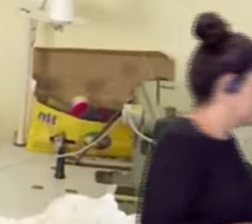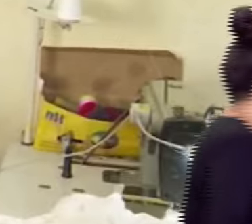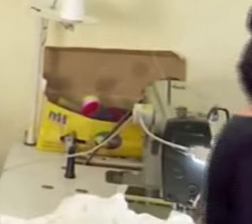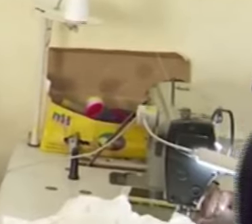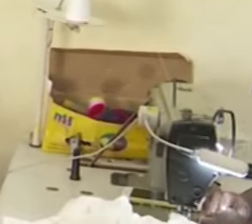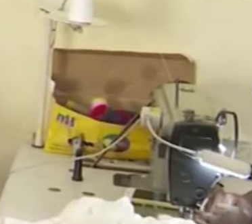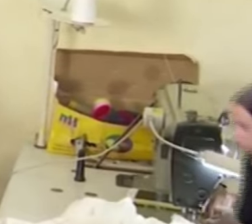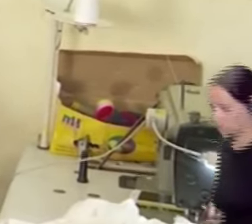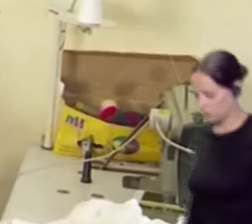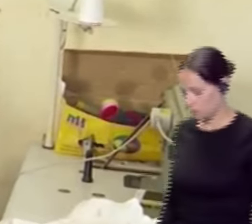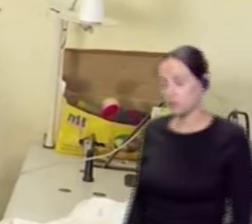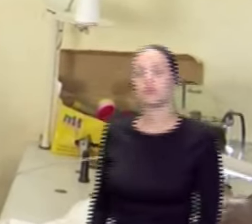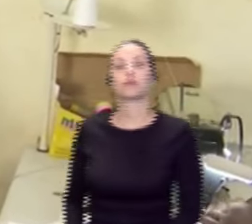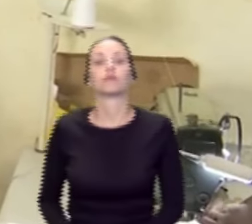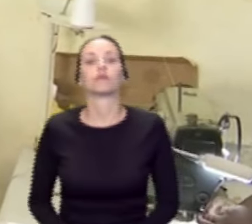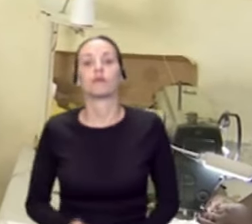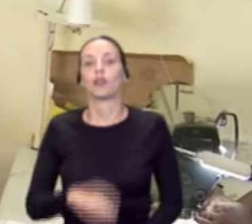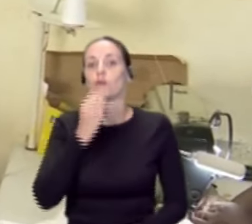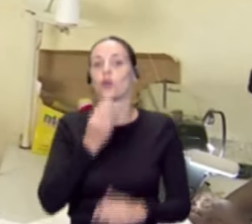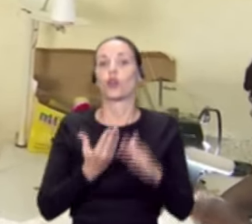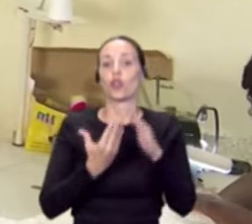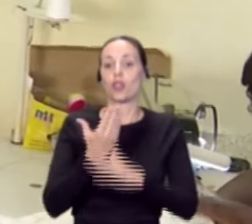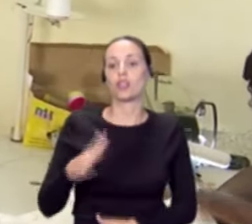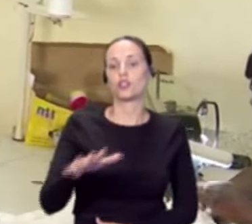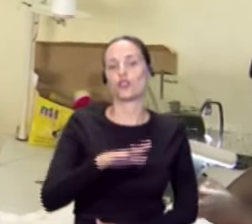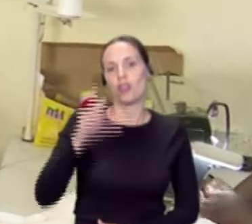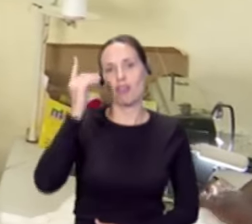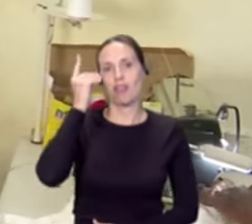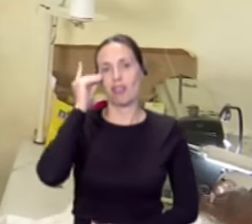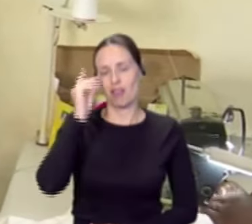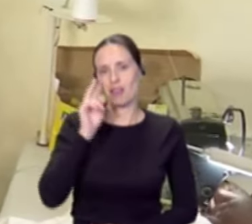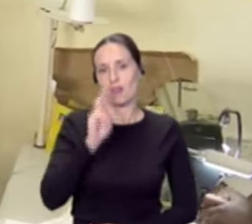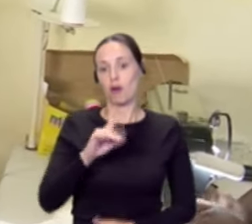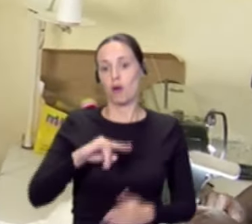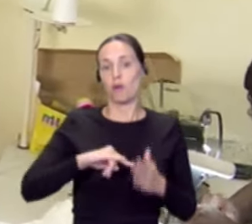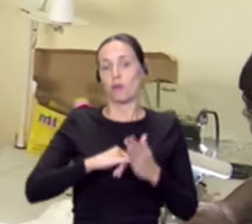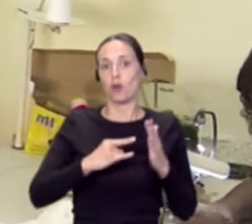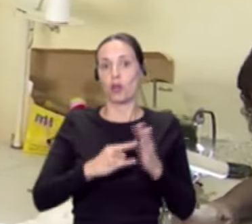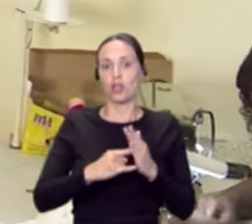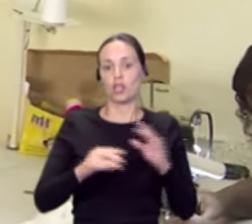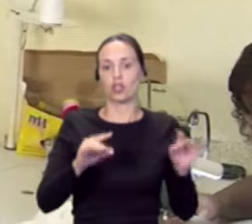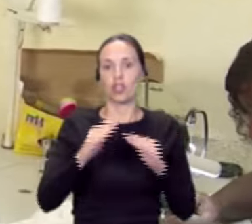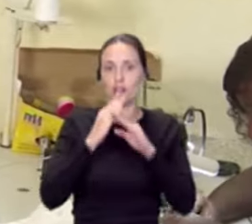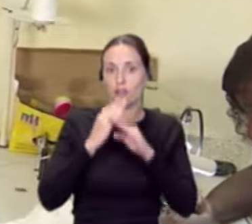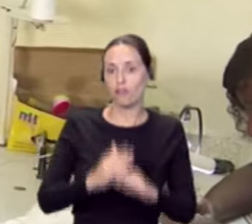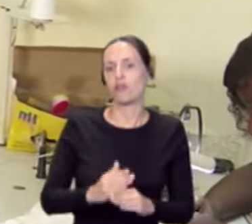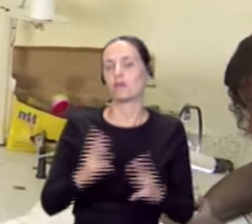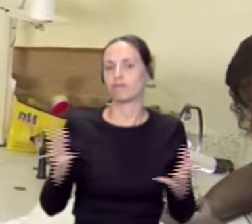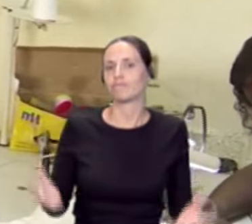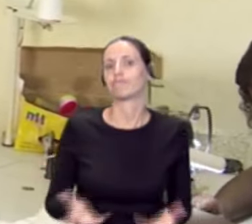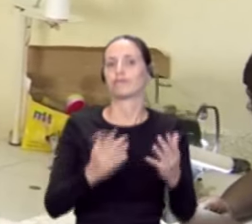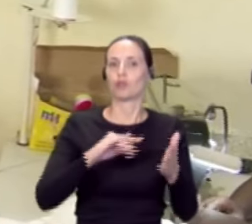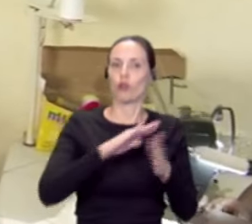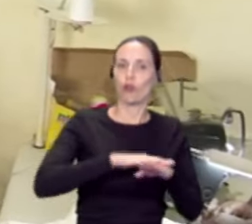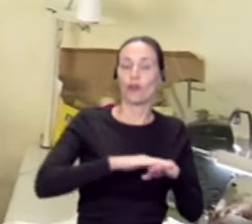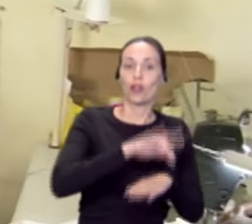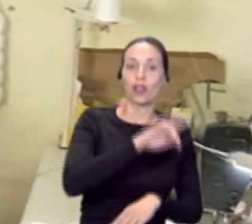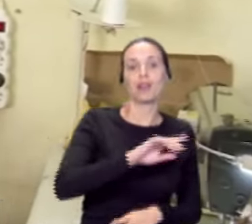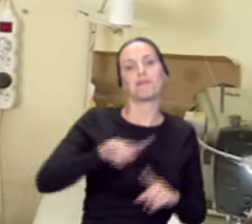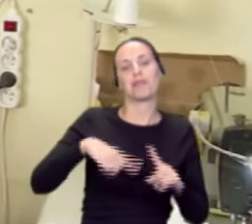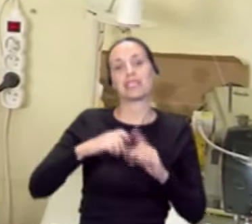Buenos días, estamos en Dakar viendo parte de los frutos del proyecto Tierra Firme impulsado por el Gobierno de Canarias y también por la Cámara de